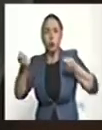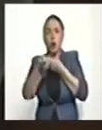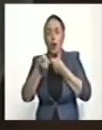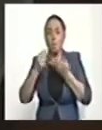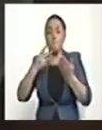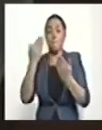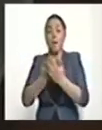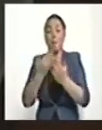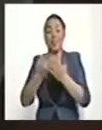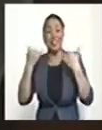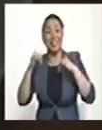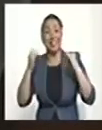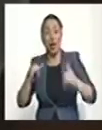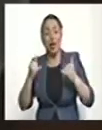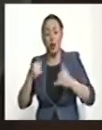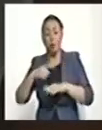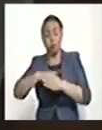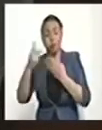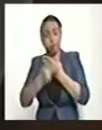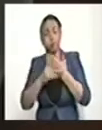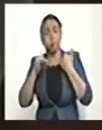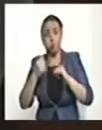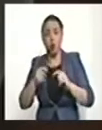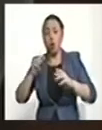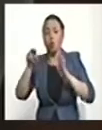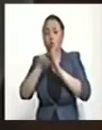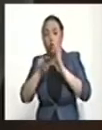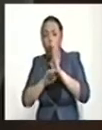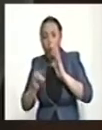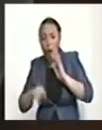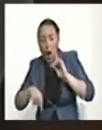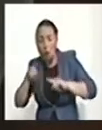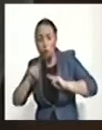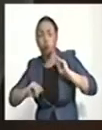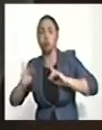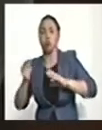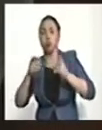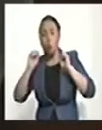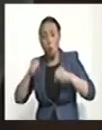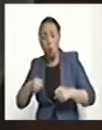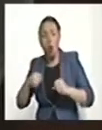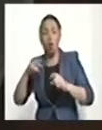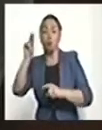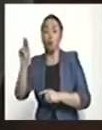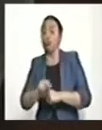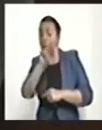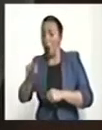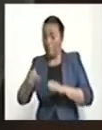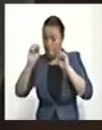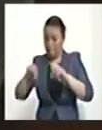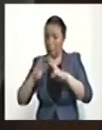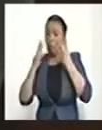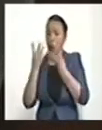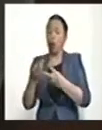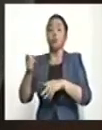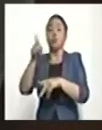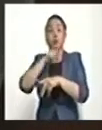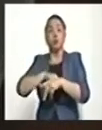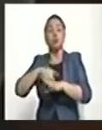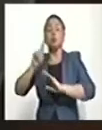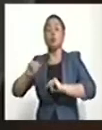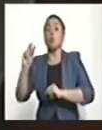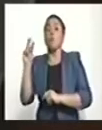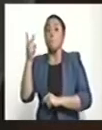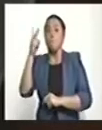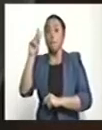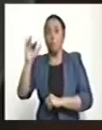track en la mayor parte de las normas que tramitaron aquí, lo hubiese prohibido. Se habla también por parte de los voceros de